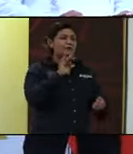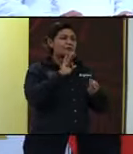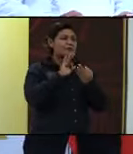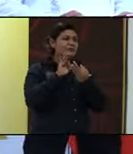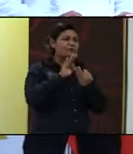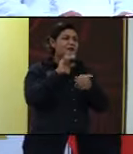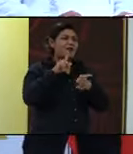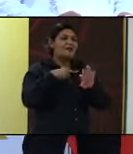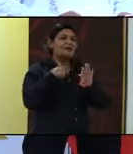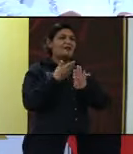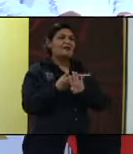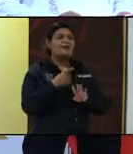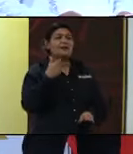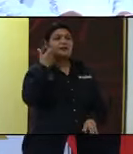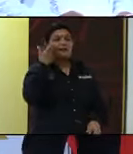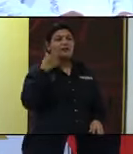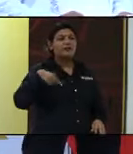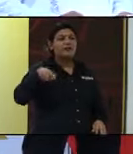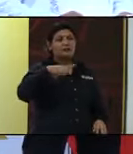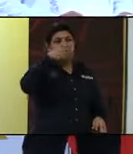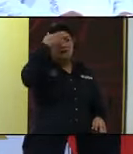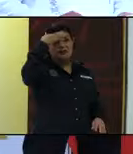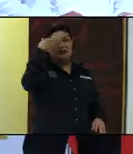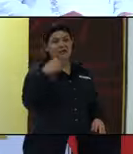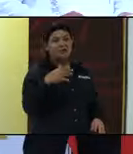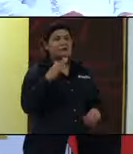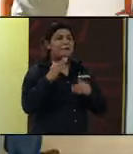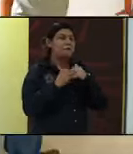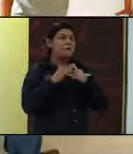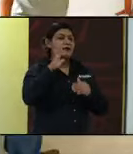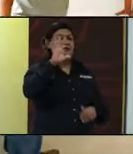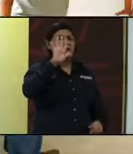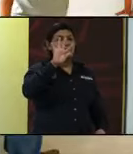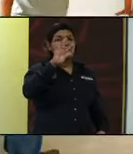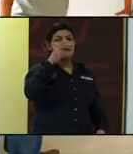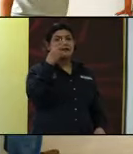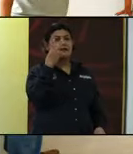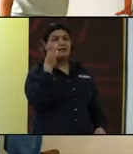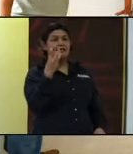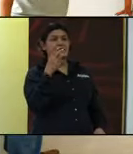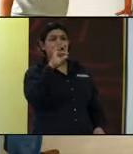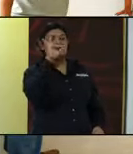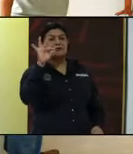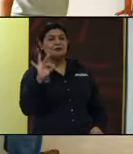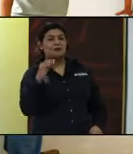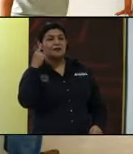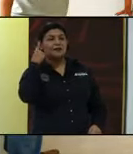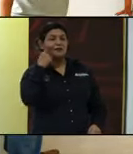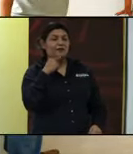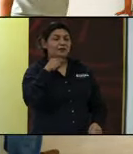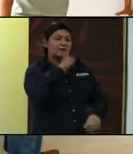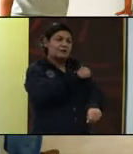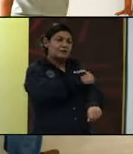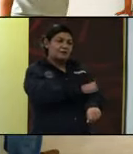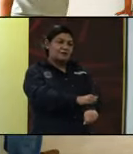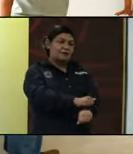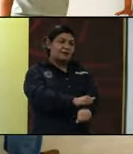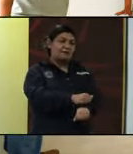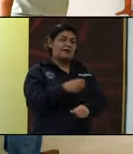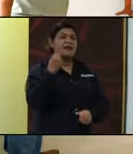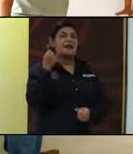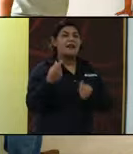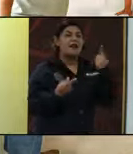violencia. Y quiero que sepan que más del 73% de las mujeres de Altamira en